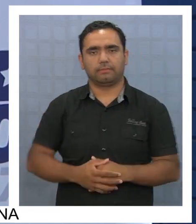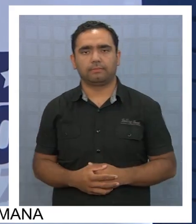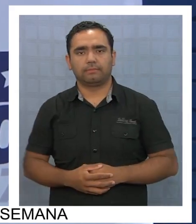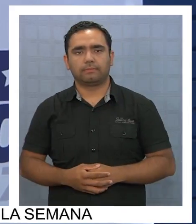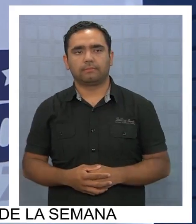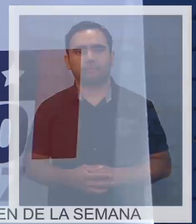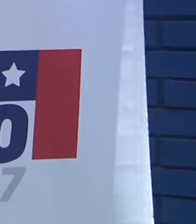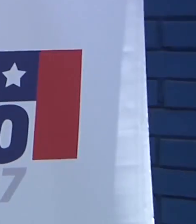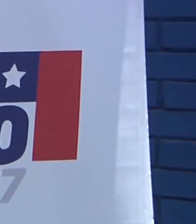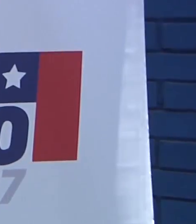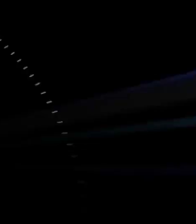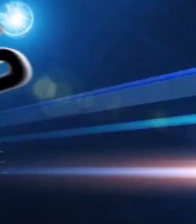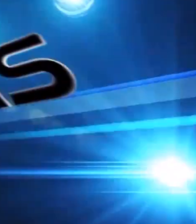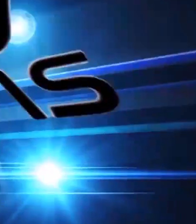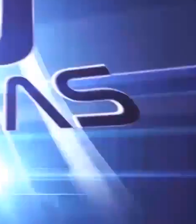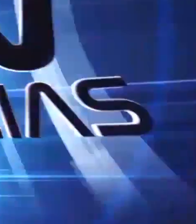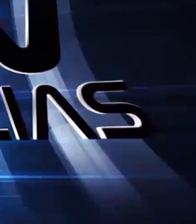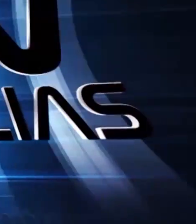¡Gracias!